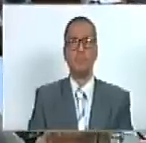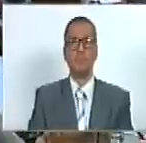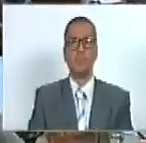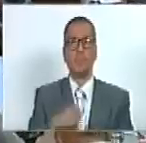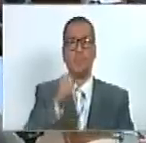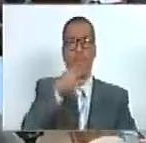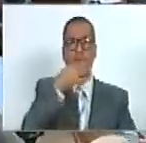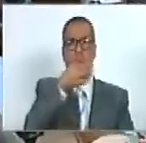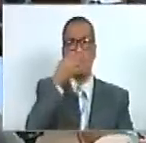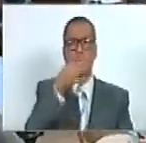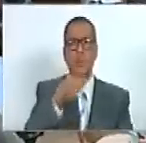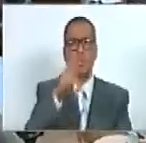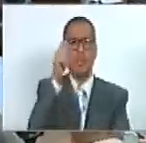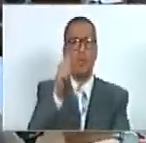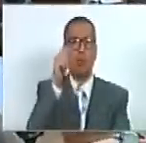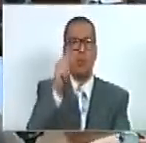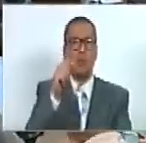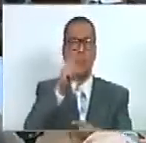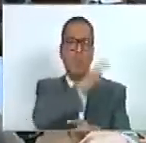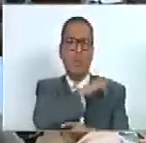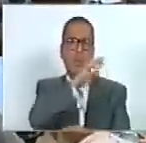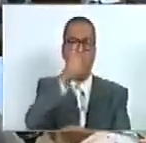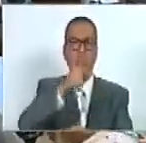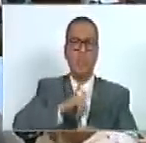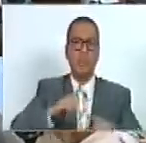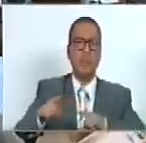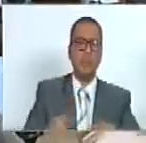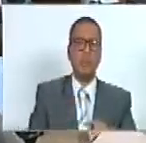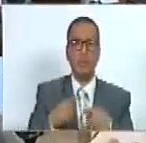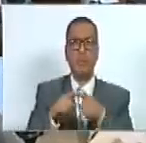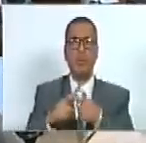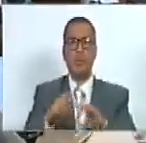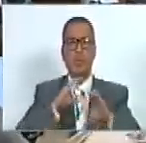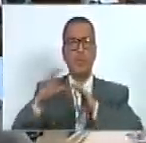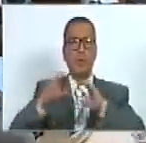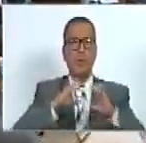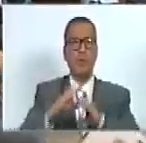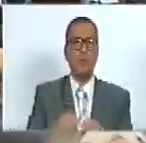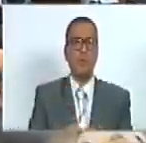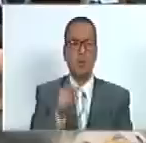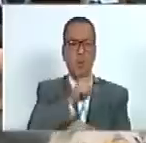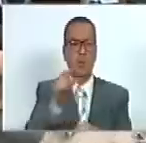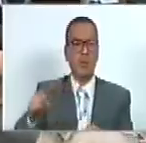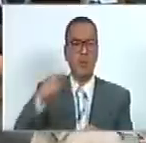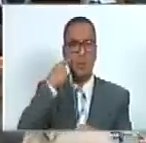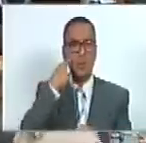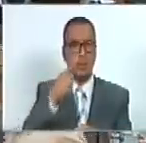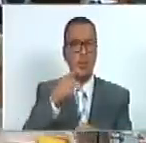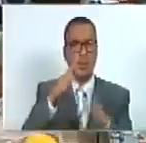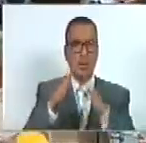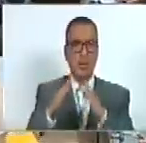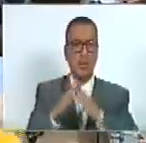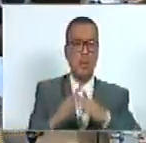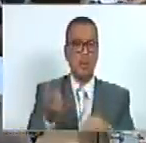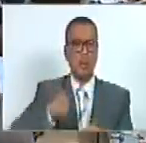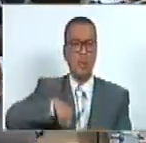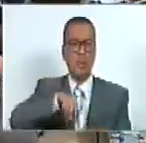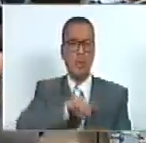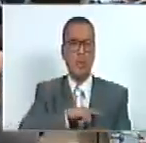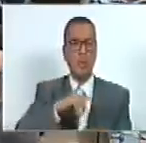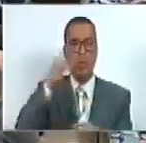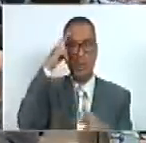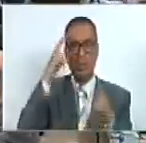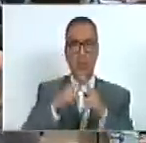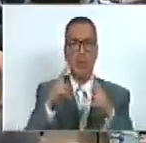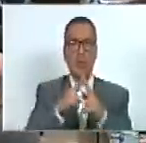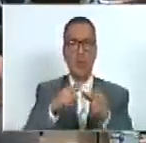Buenas tardes, estimados diputados, junta directiva y demás medios de comunicación, personas que nos ven en casa. Nosotros quiero hacer reconocimiento